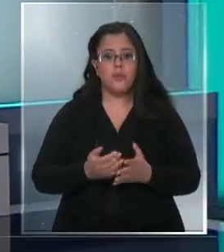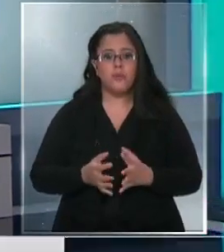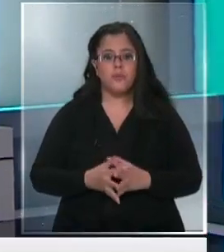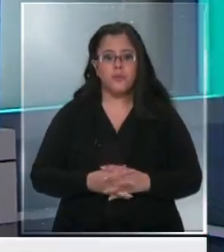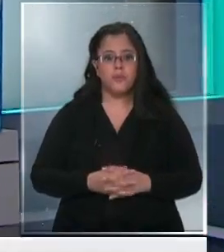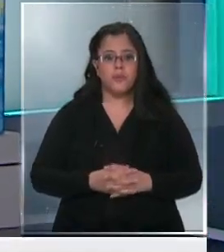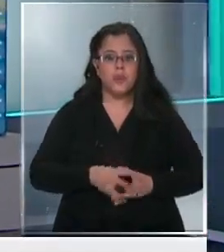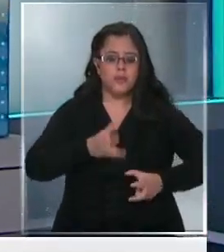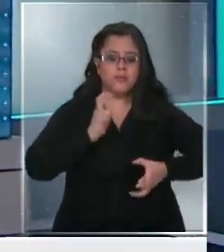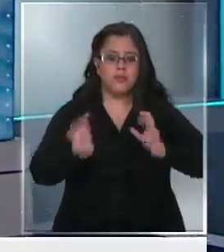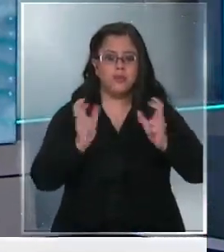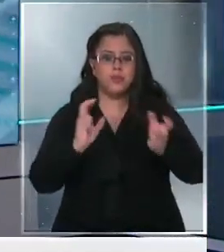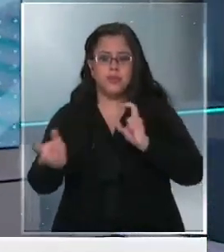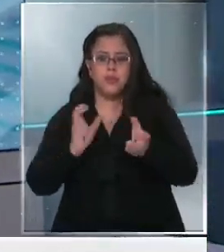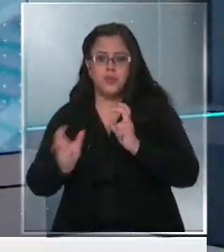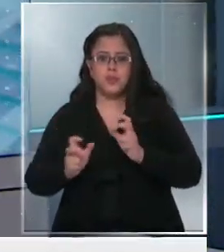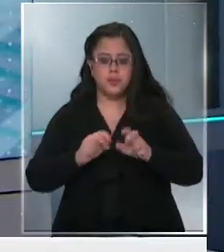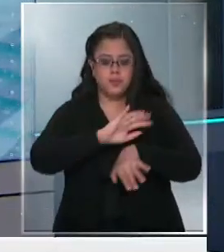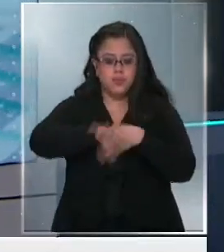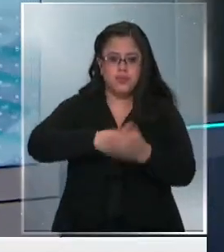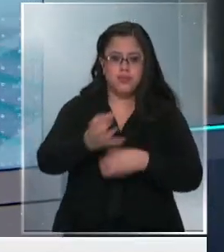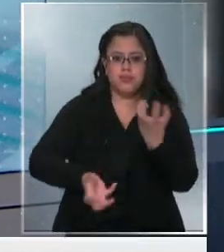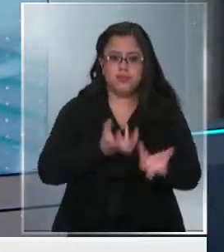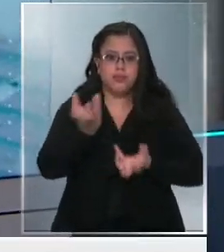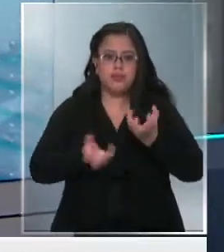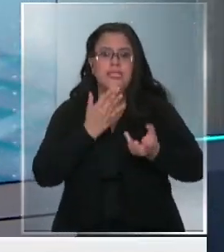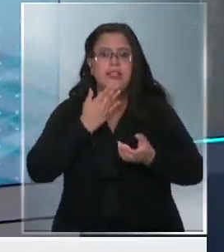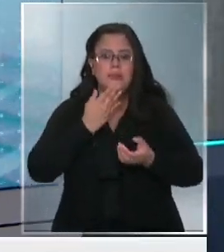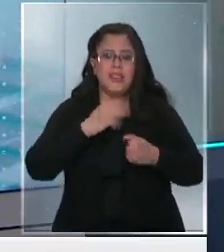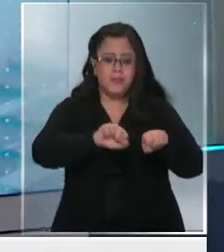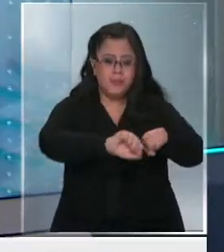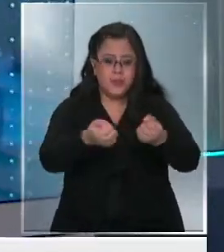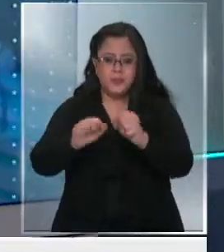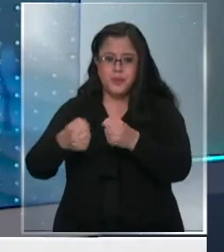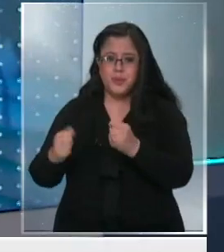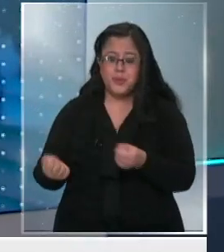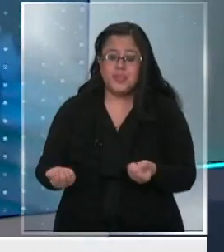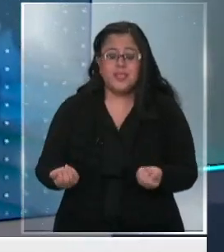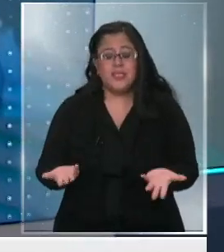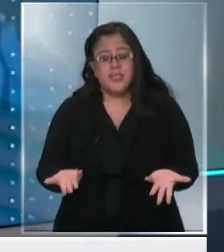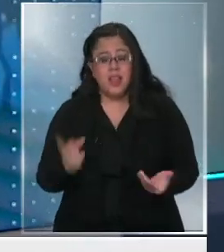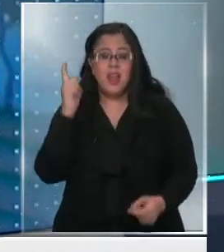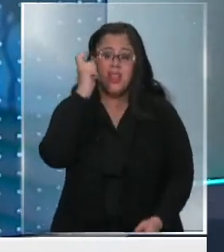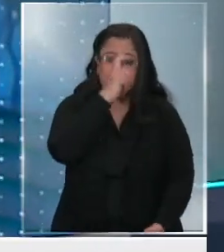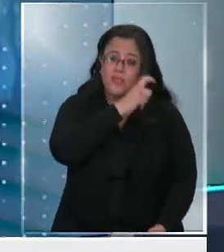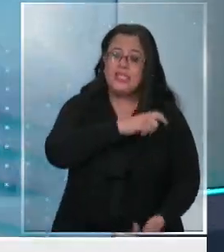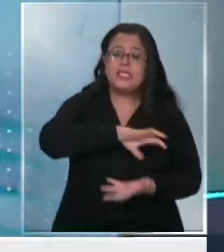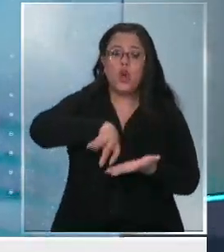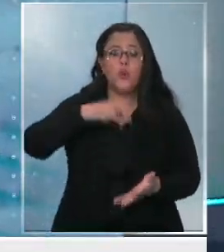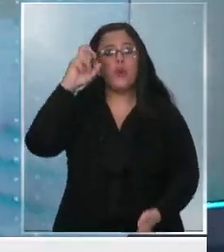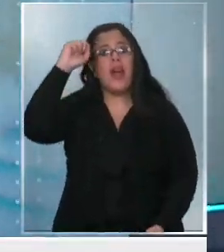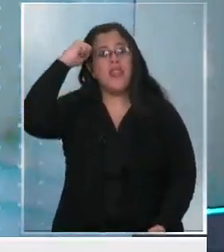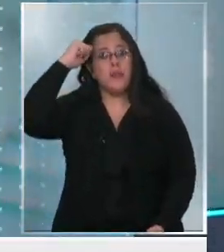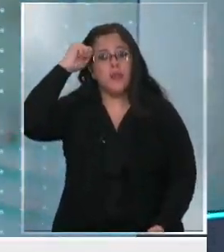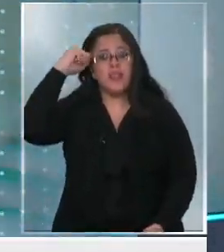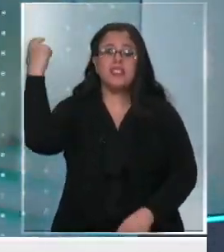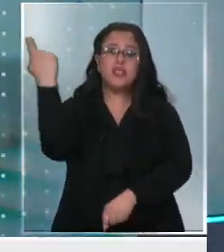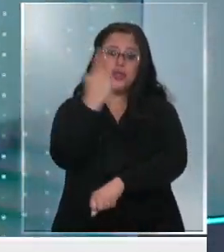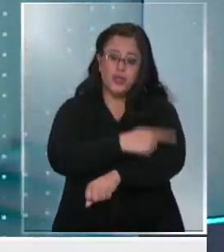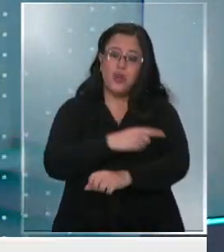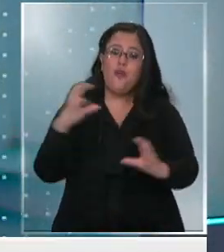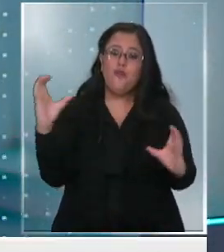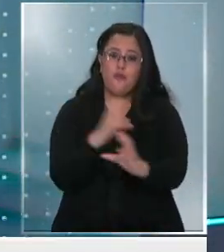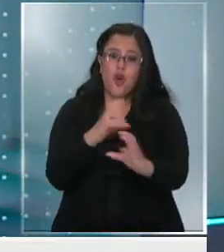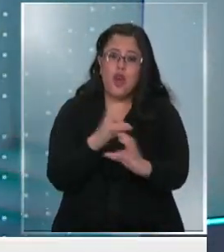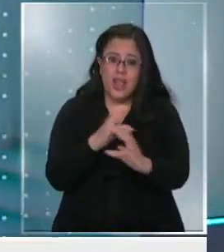Saqueos a centros comerciales, barricadas en las calles y daños que hasta ahora no se terminan de calcular. La comuna de Providencia fue escenario de una de las jornadas más